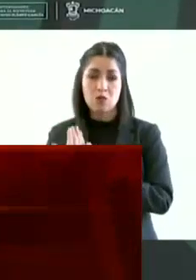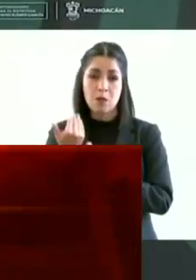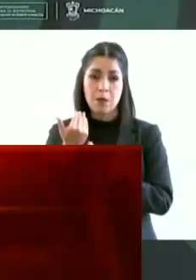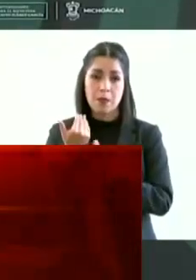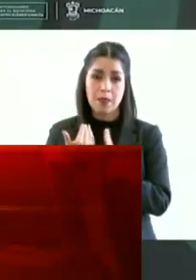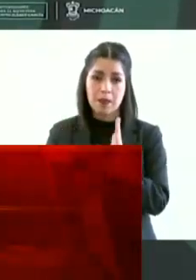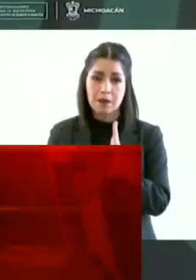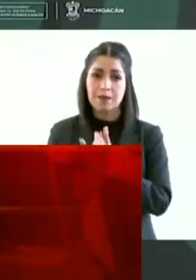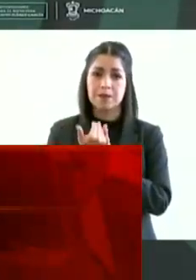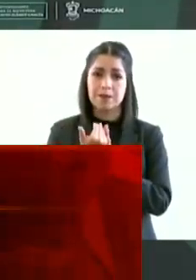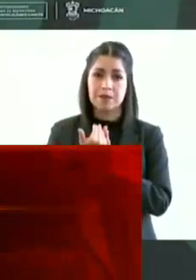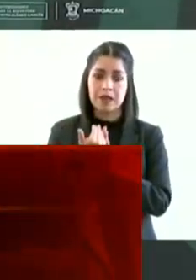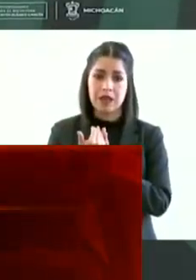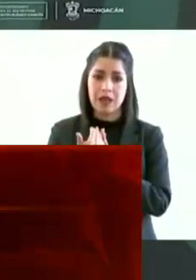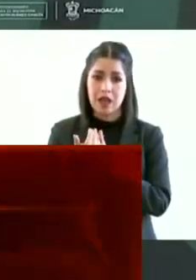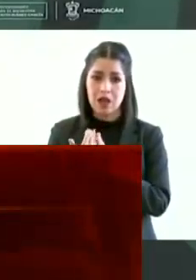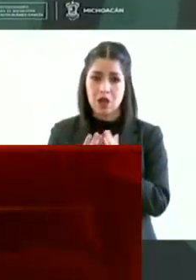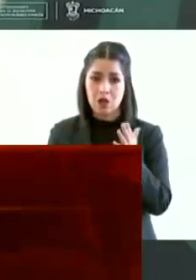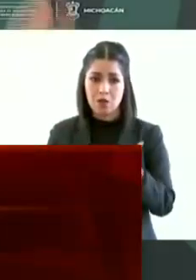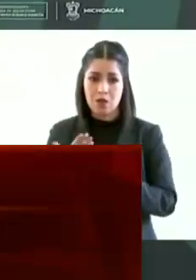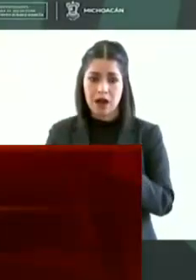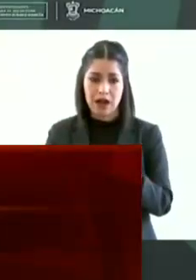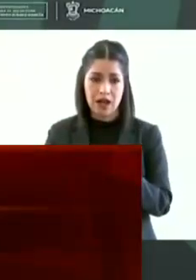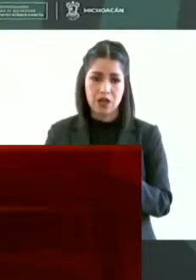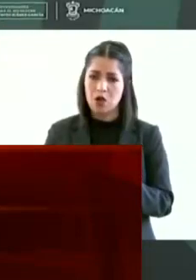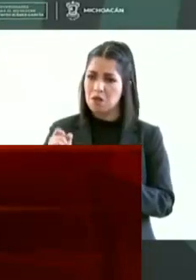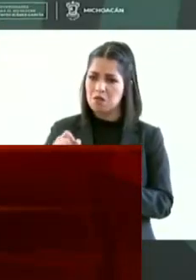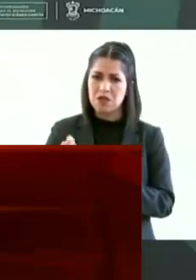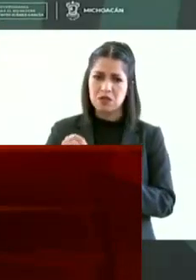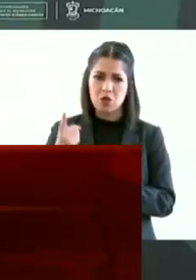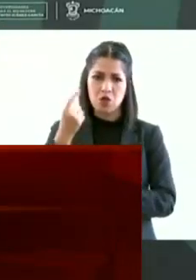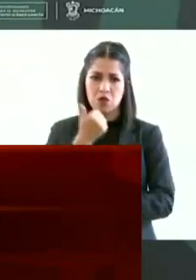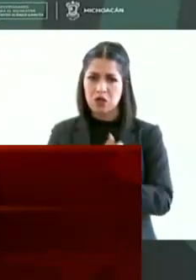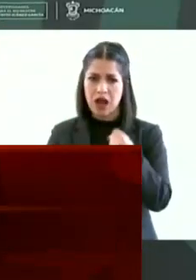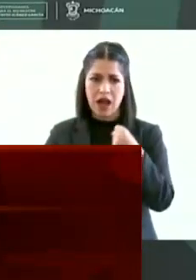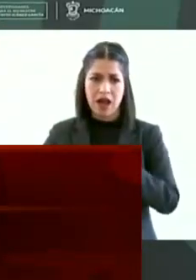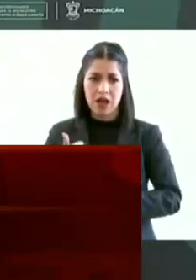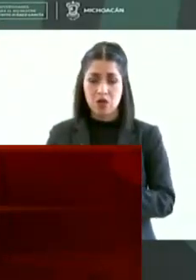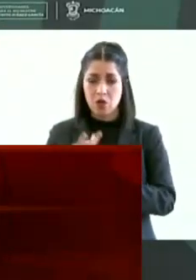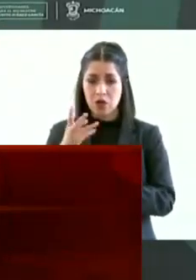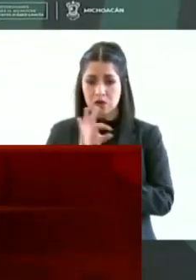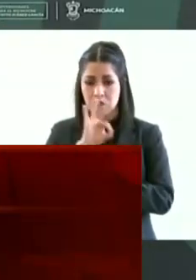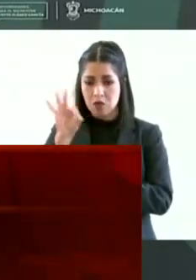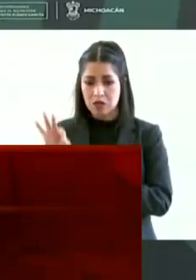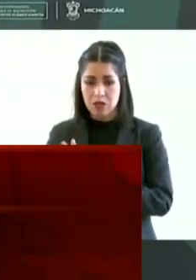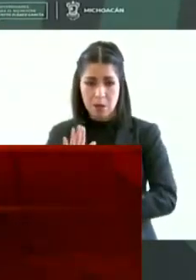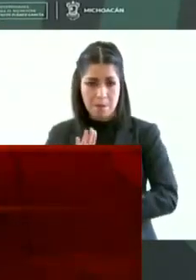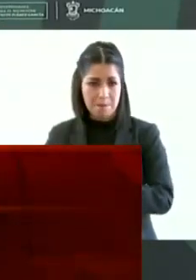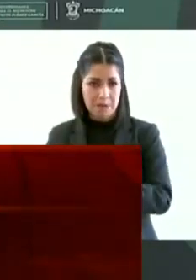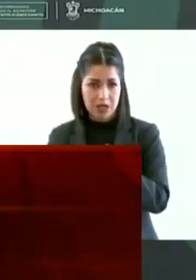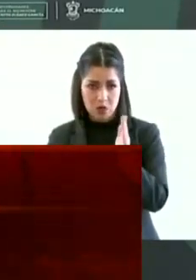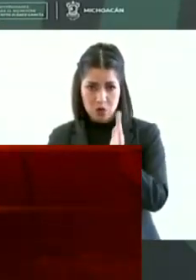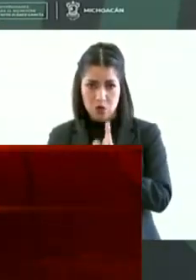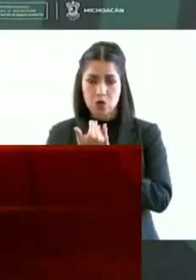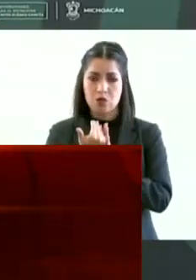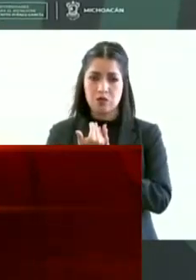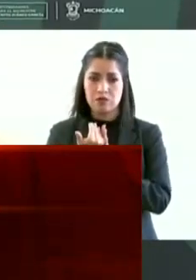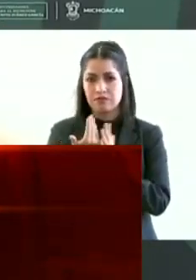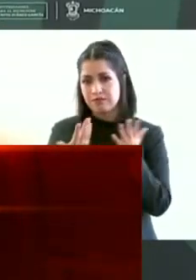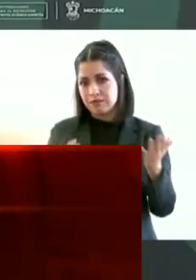arriba de lo que recaudamos en el mismo periodo del año pasado. 4% en términos reales, porque